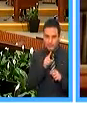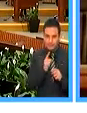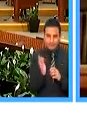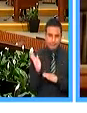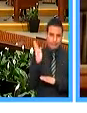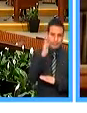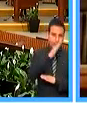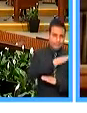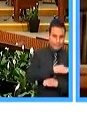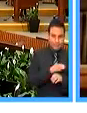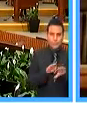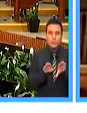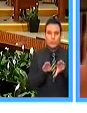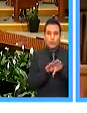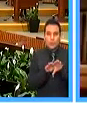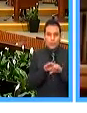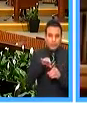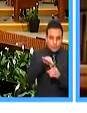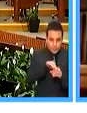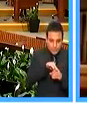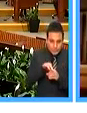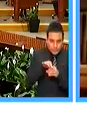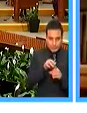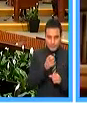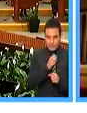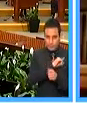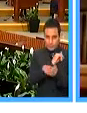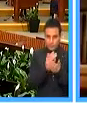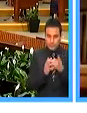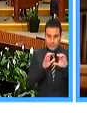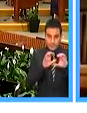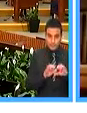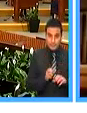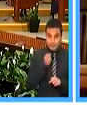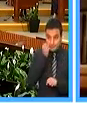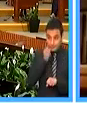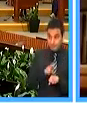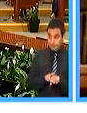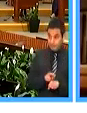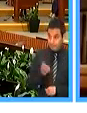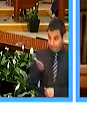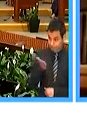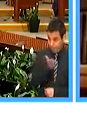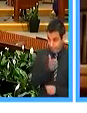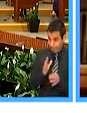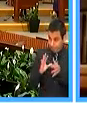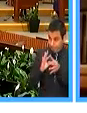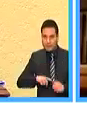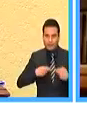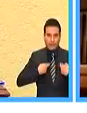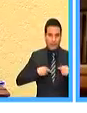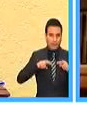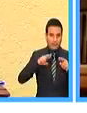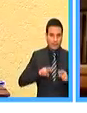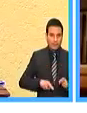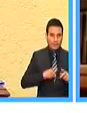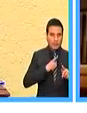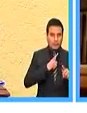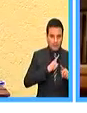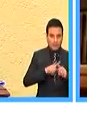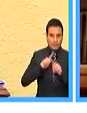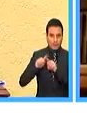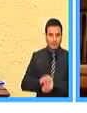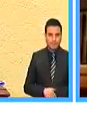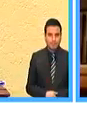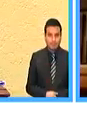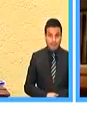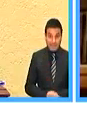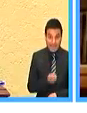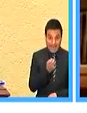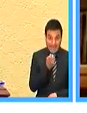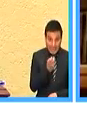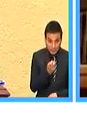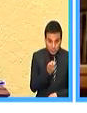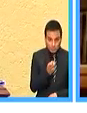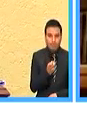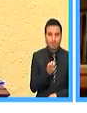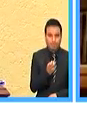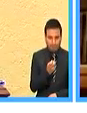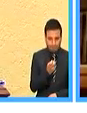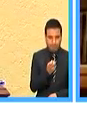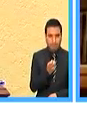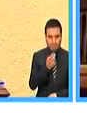tomadas en cuenta al calificar las elecciones. Antes esto no ocurría así. Fue a partir del nacimiento del INE cuando se